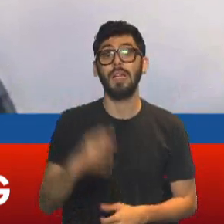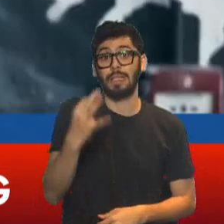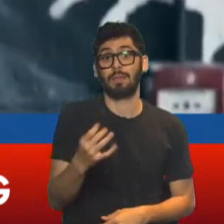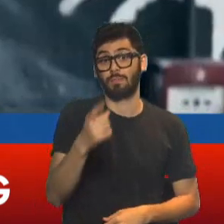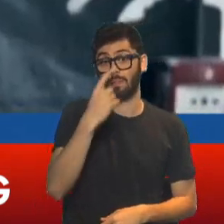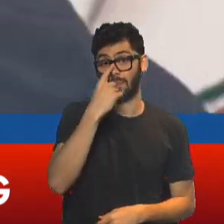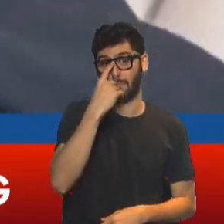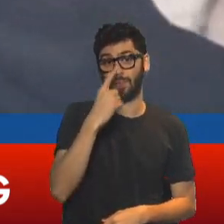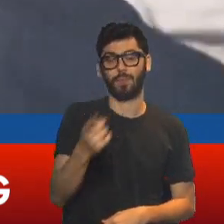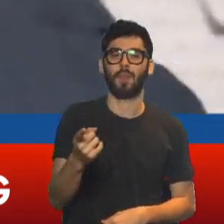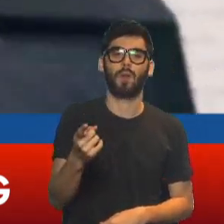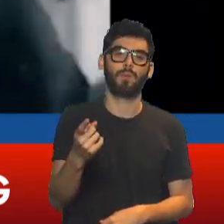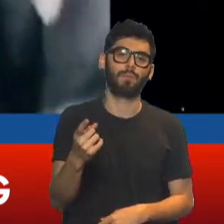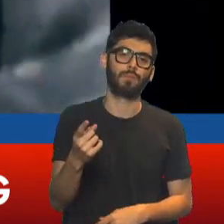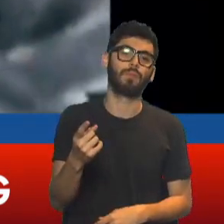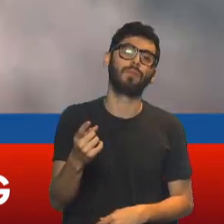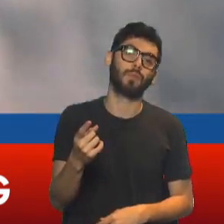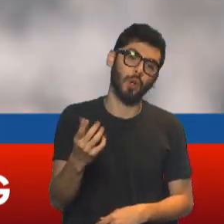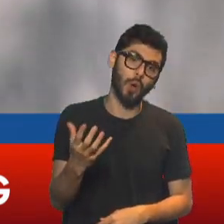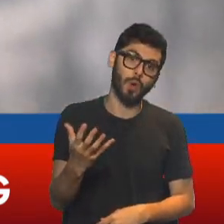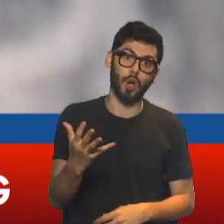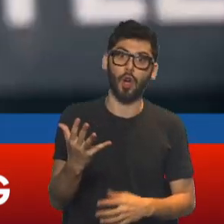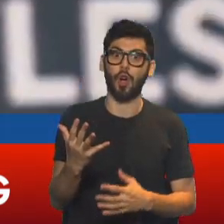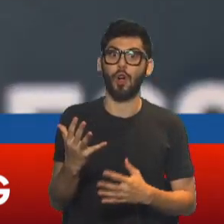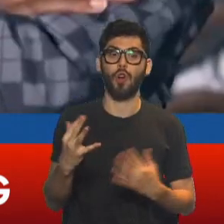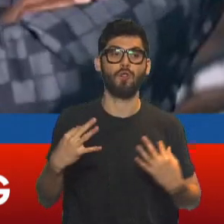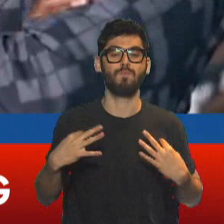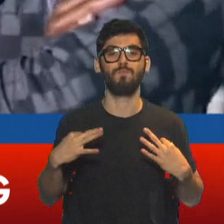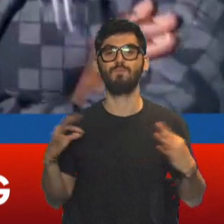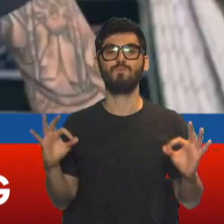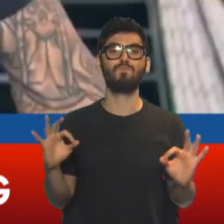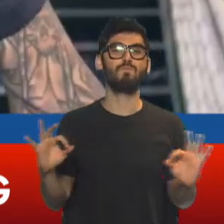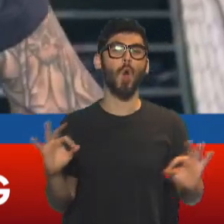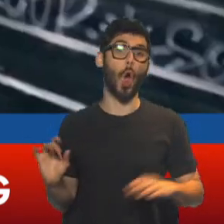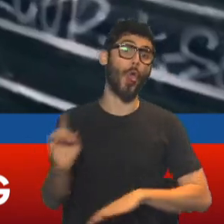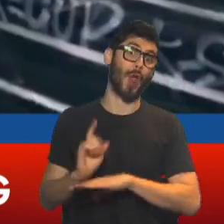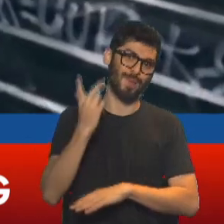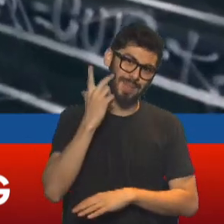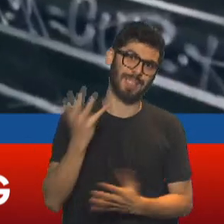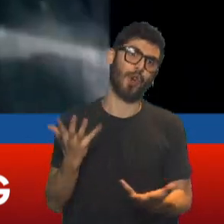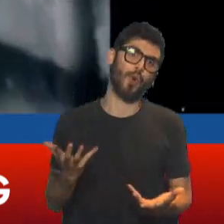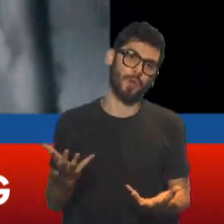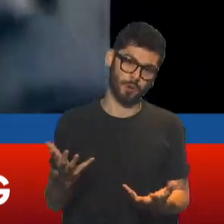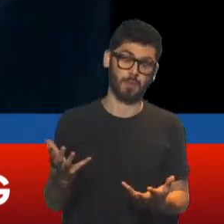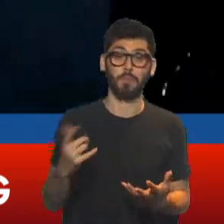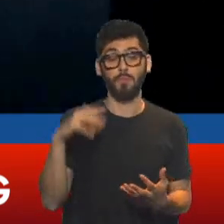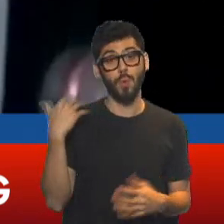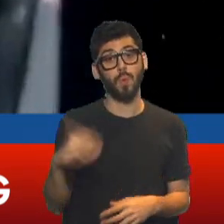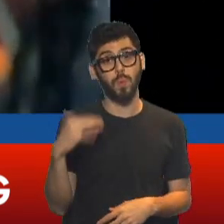por supuesto, parte del modelaje de la misma. Digo que vienen con